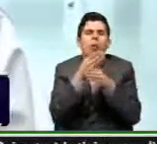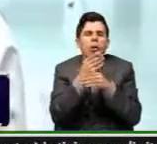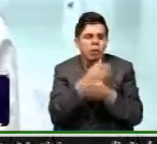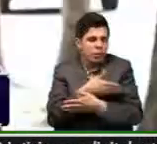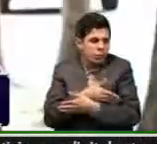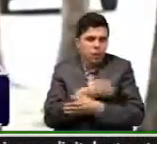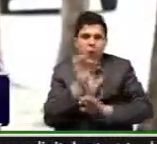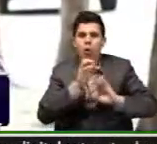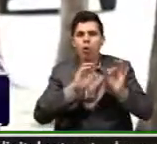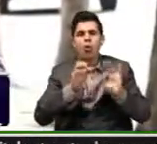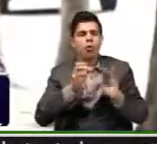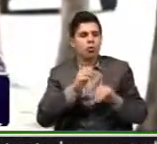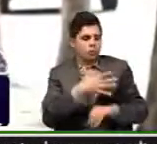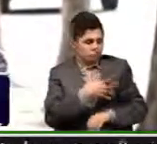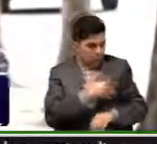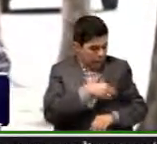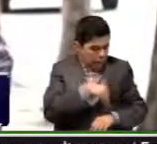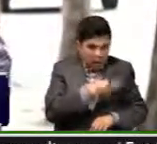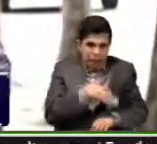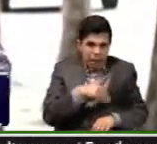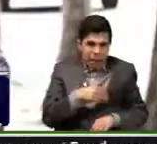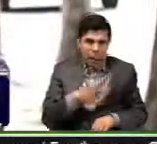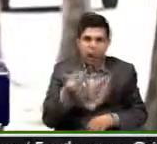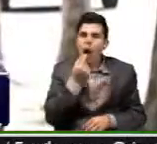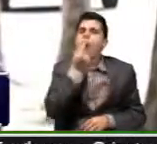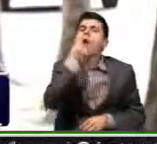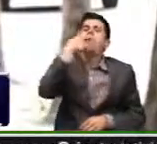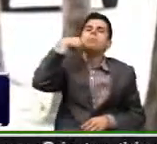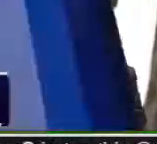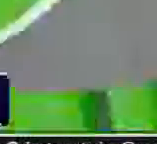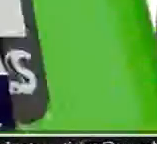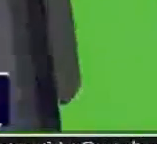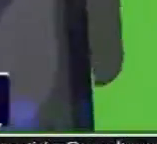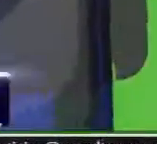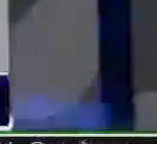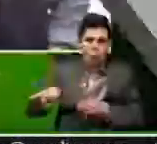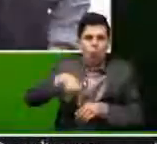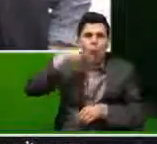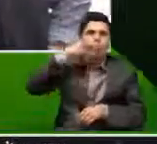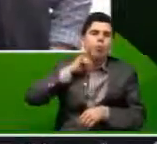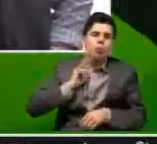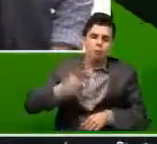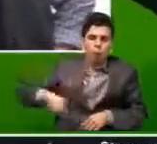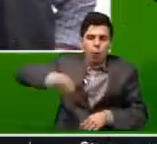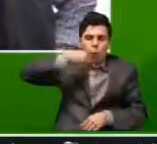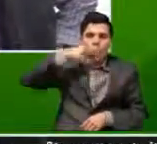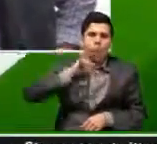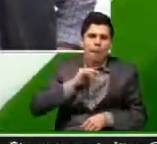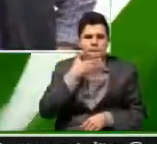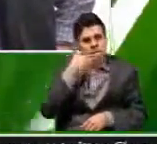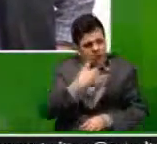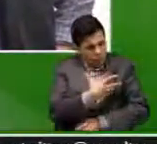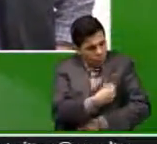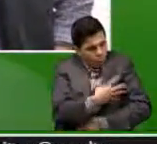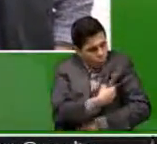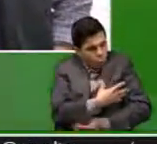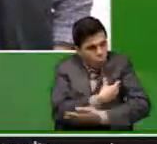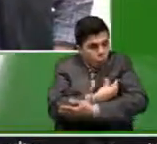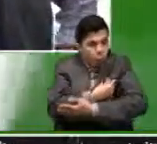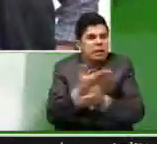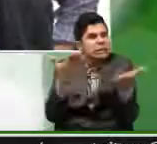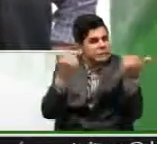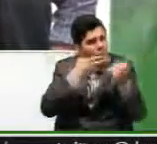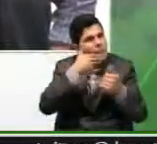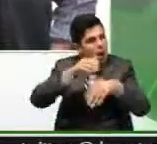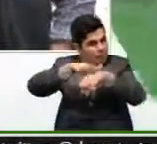una sonda ya sabes madres el mejor regalo que usted le pueden dar a sus hijos es darle pechito los primeros seis meses de